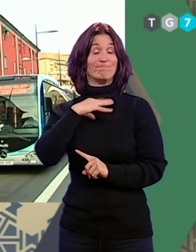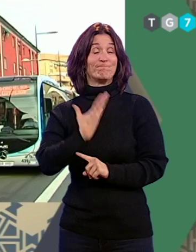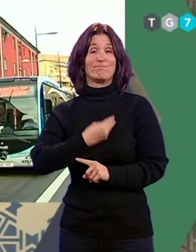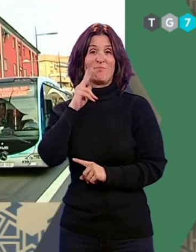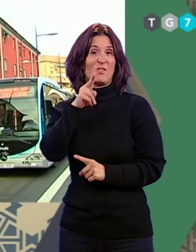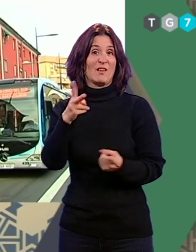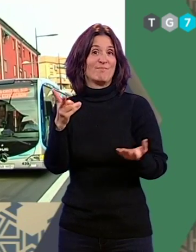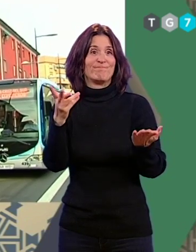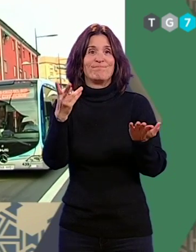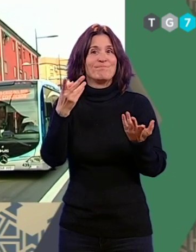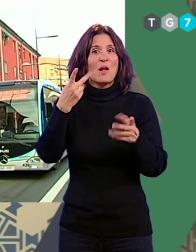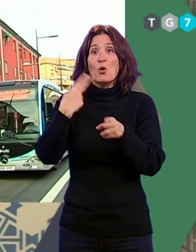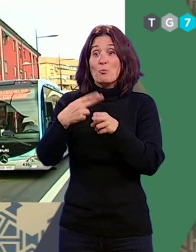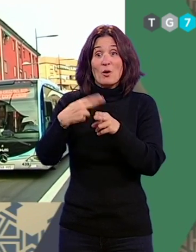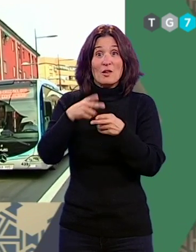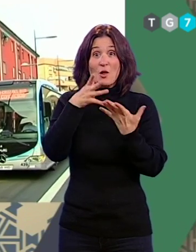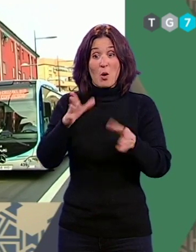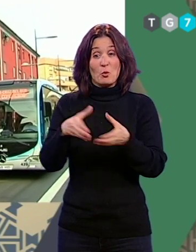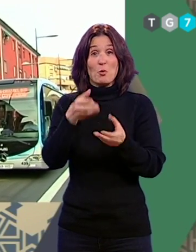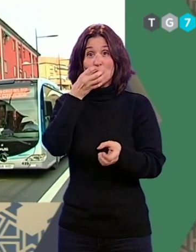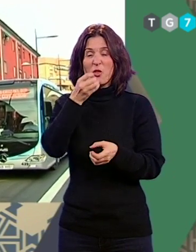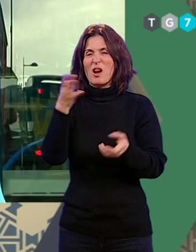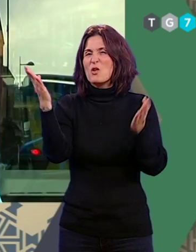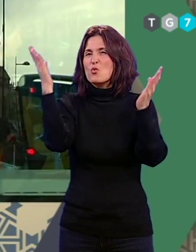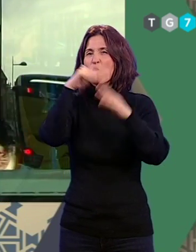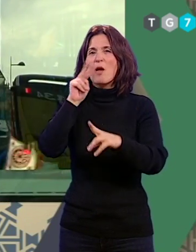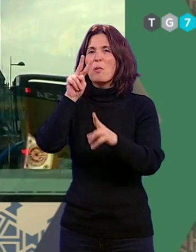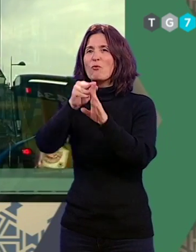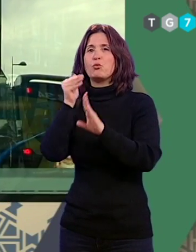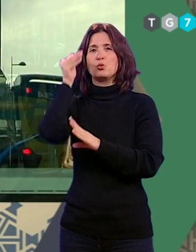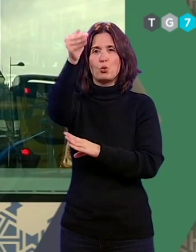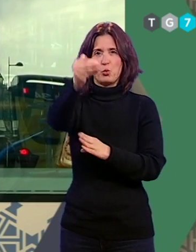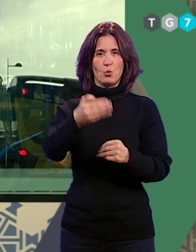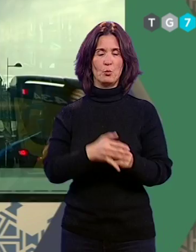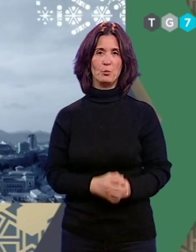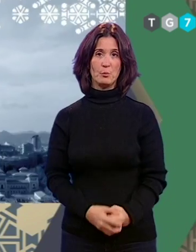falta de altura de miras que en su opinión ha tenido el equipo de gobierno en esta materia.